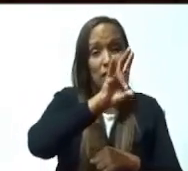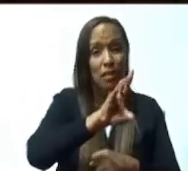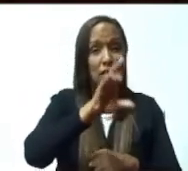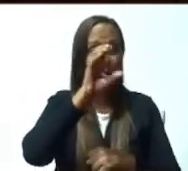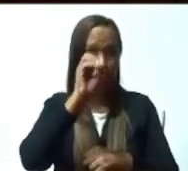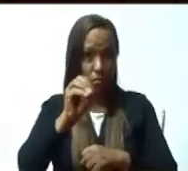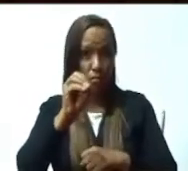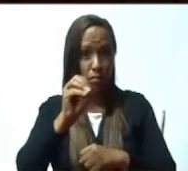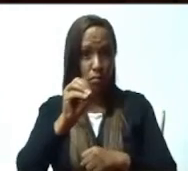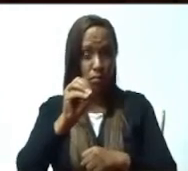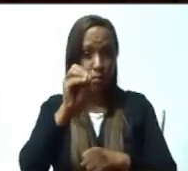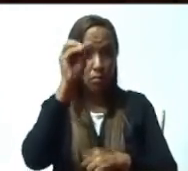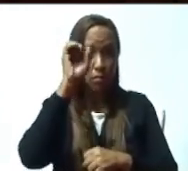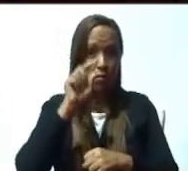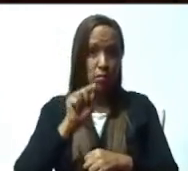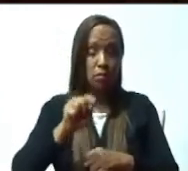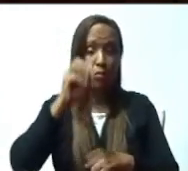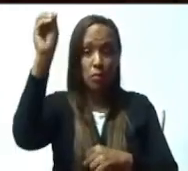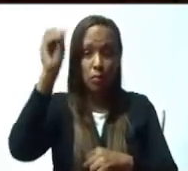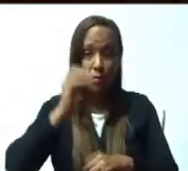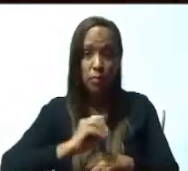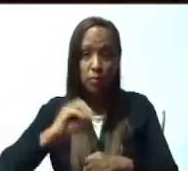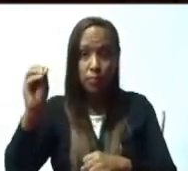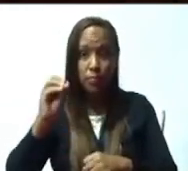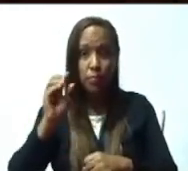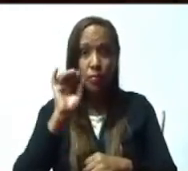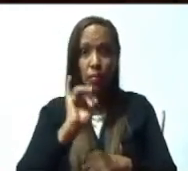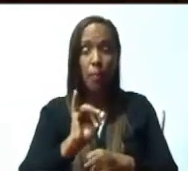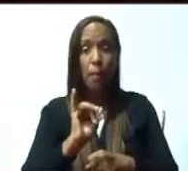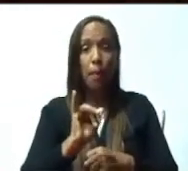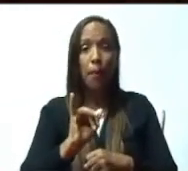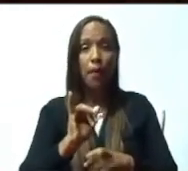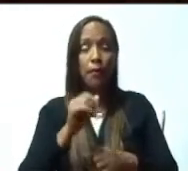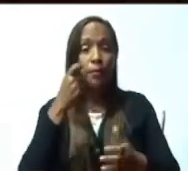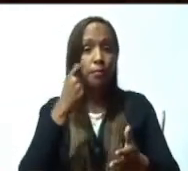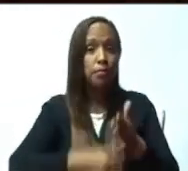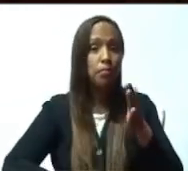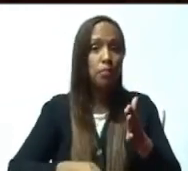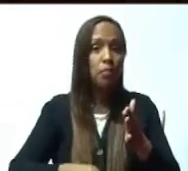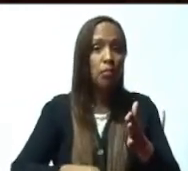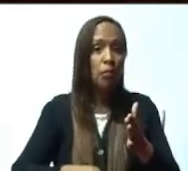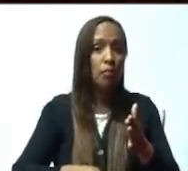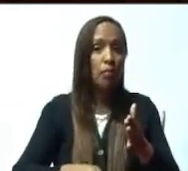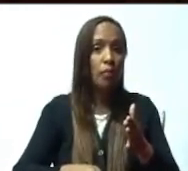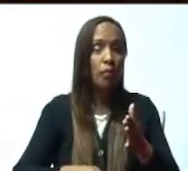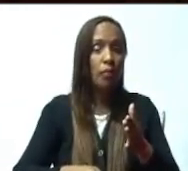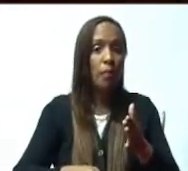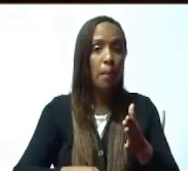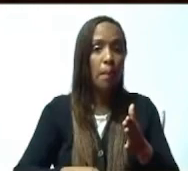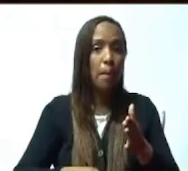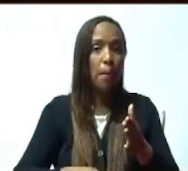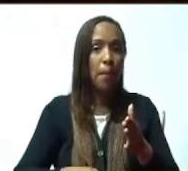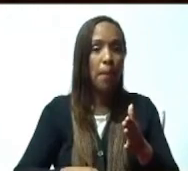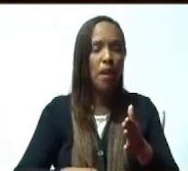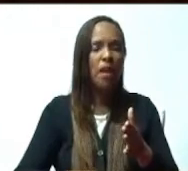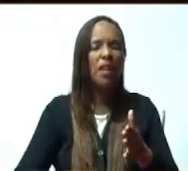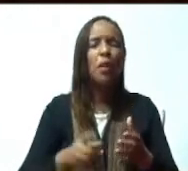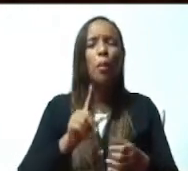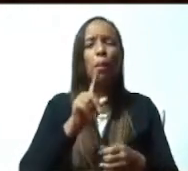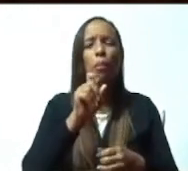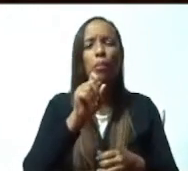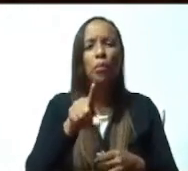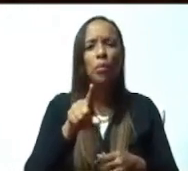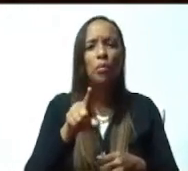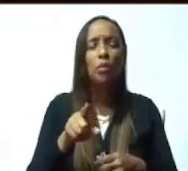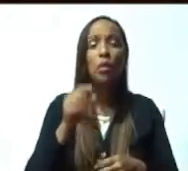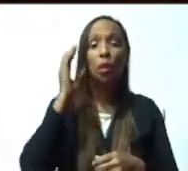a la que no hay forma de que ningún dominicano pueda evadir. ¿Por qué el 43%